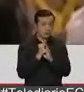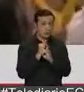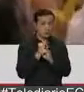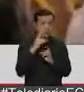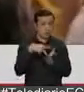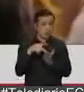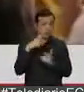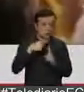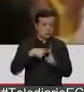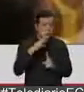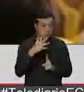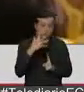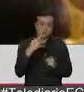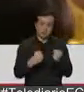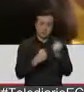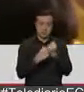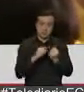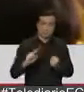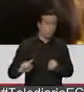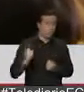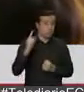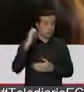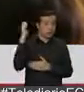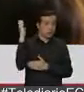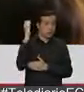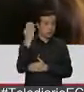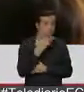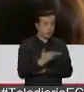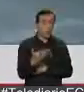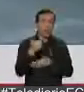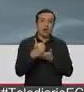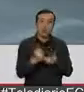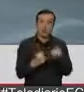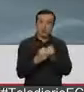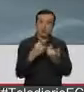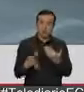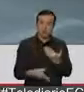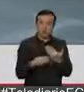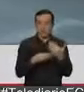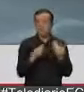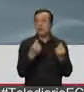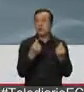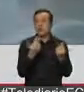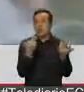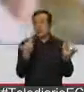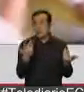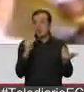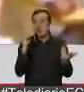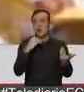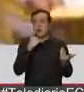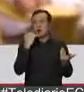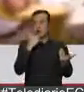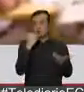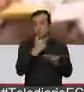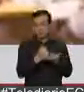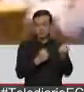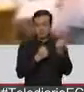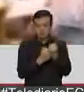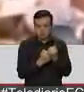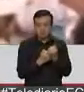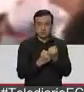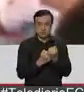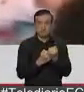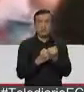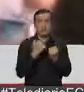precisa que se entregara de manera excepcional de ser el caso ayudas compensatorias monetarias o no monetarias para cubrir parte de la